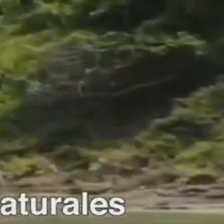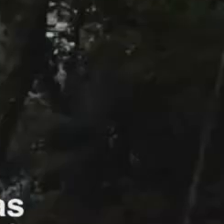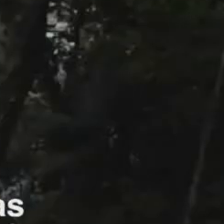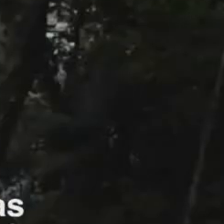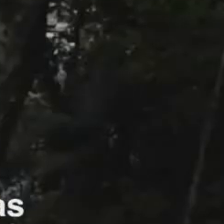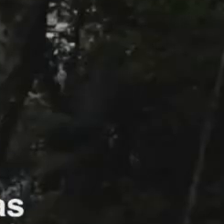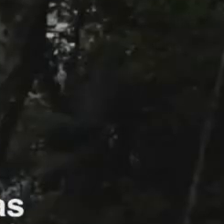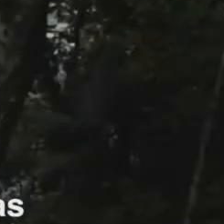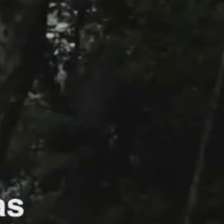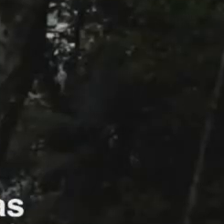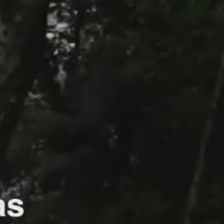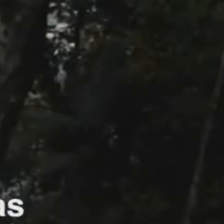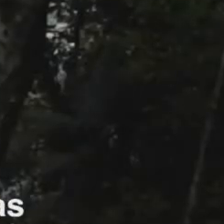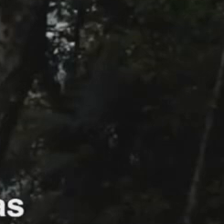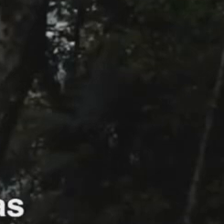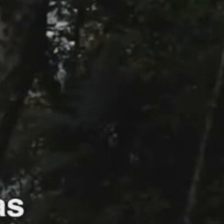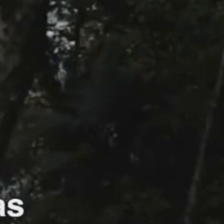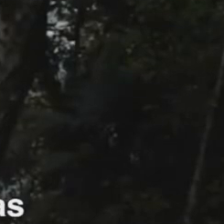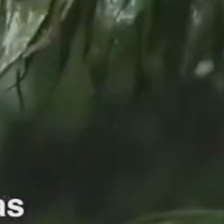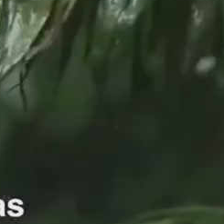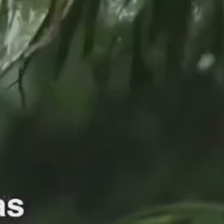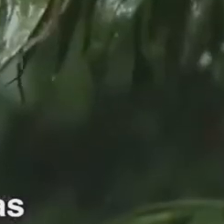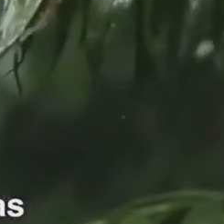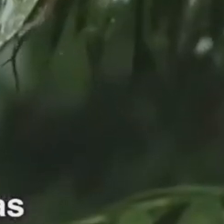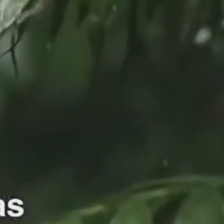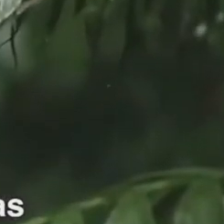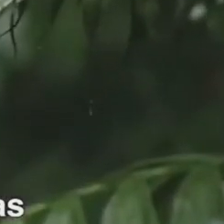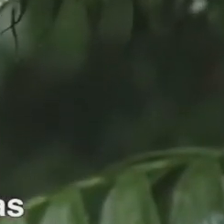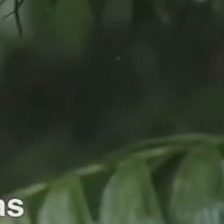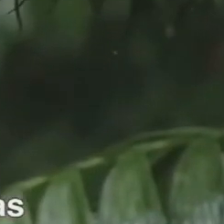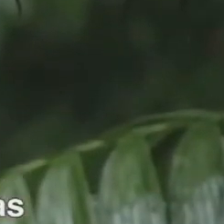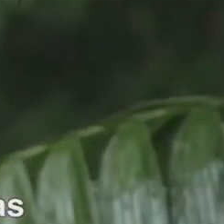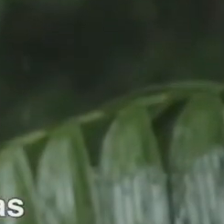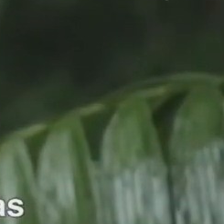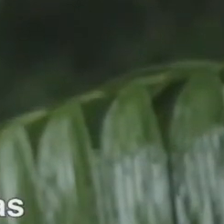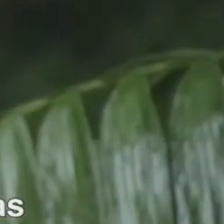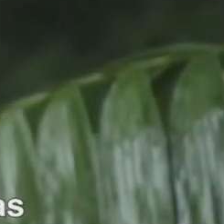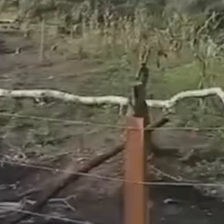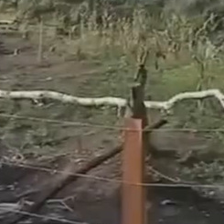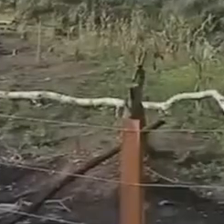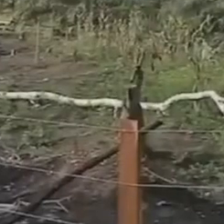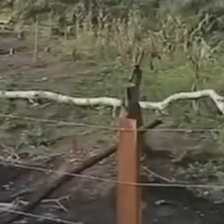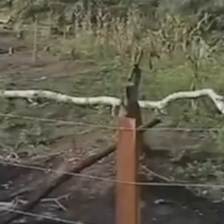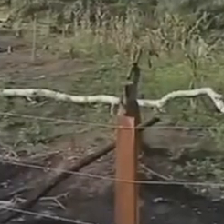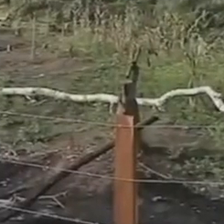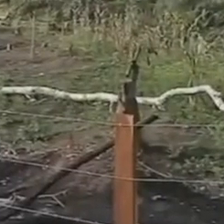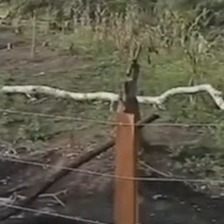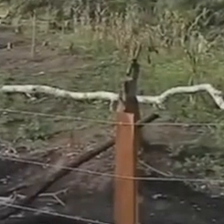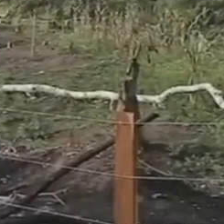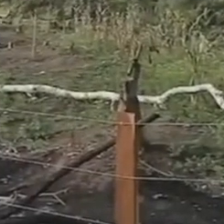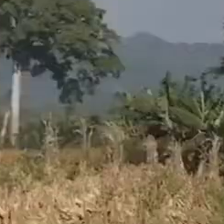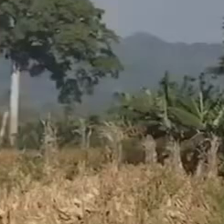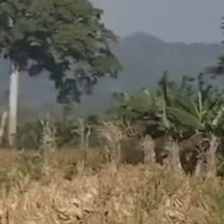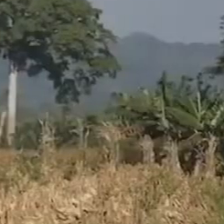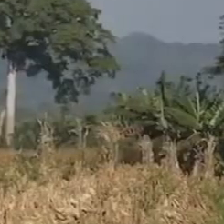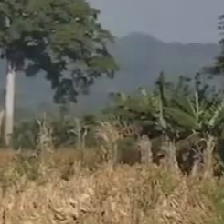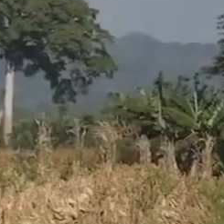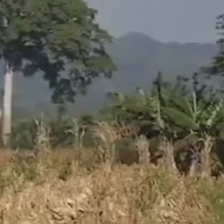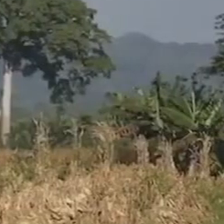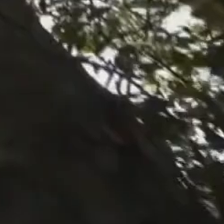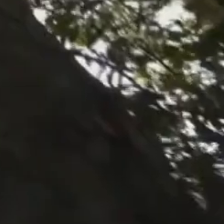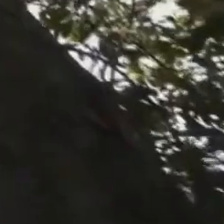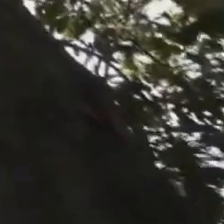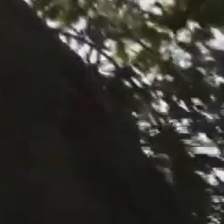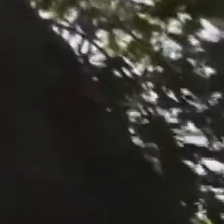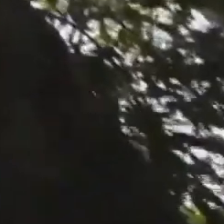vegetación, favorecer la conservación de los ecosistemas y los servicios ambientales, rehabilitar los ecosistemas